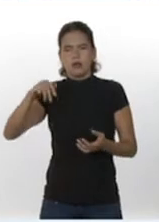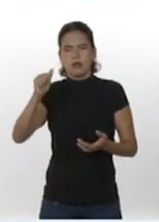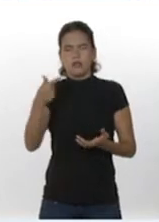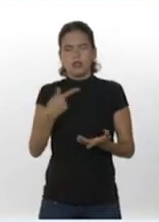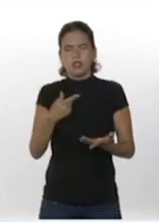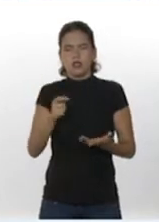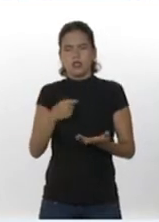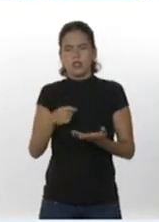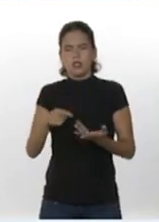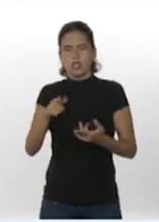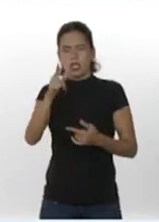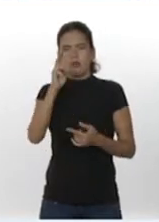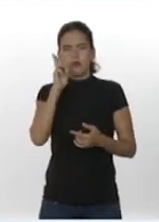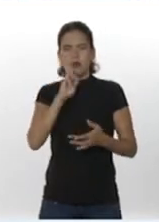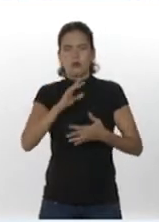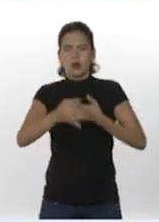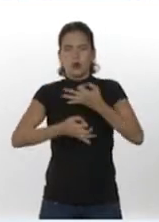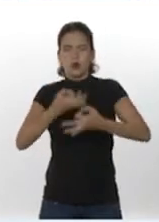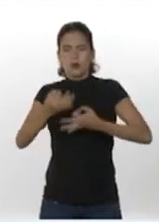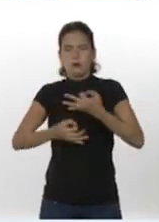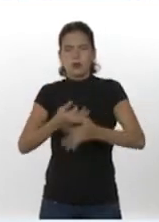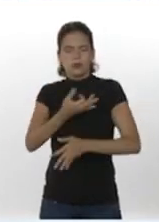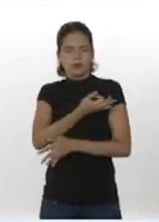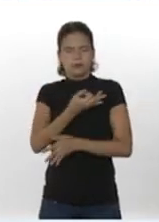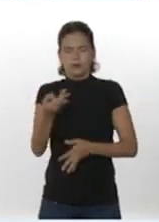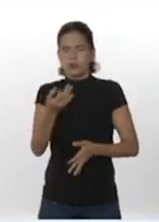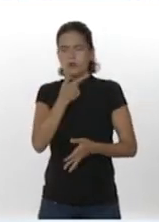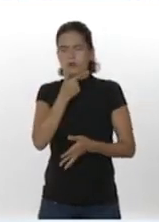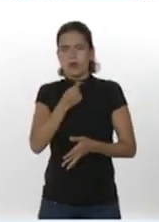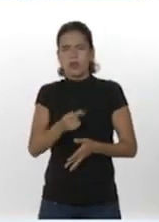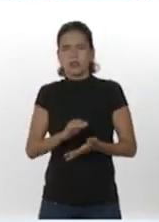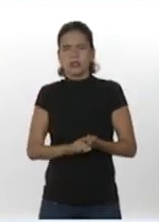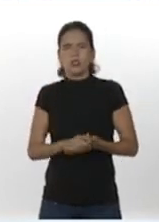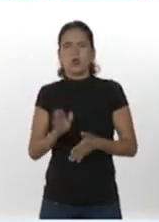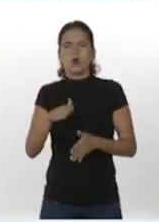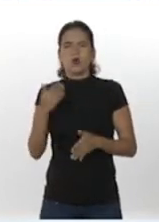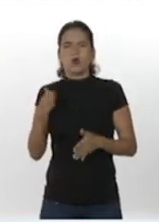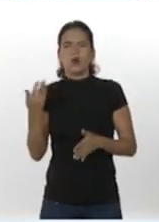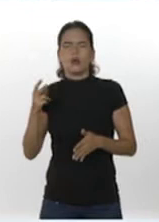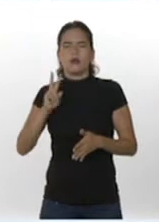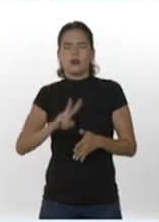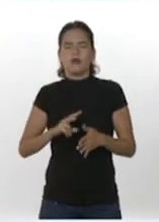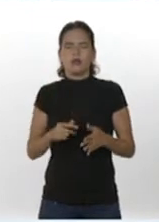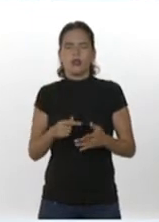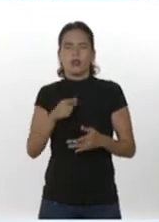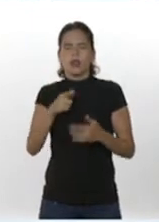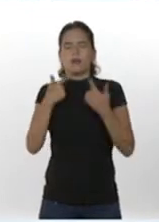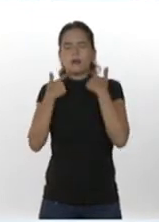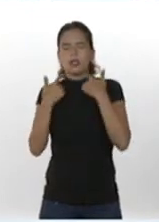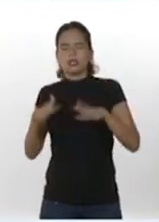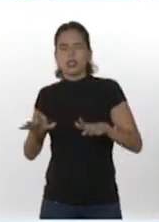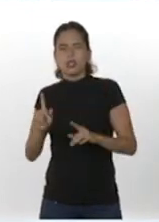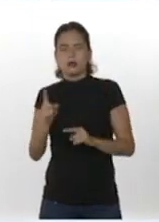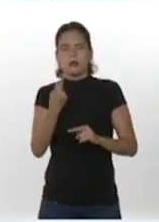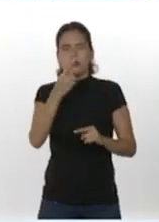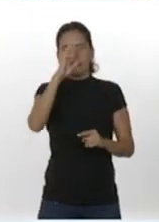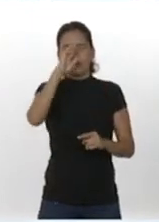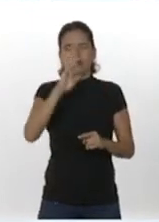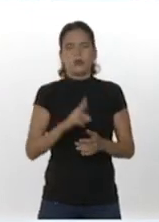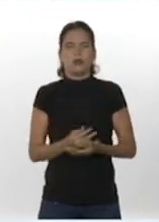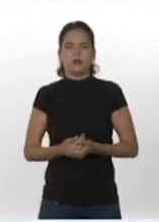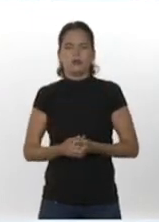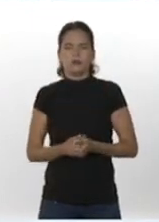allí el Libertador lo explica de manera sencilla cuáles realmente fueron las causas de esa pérdida de esa Primera República.